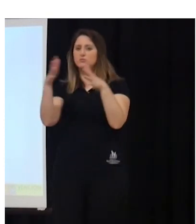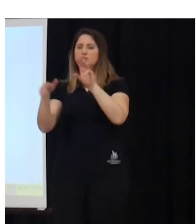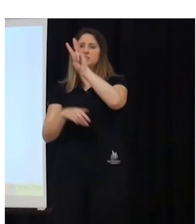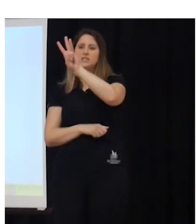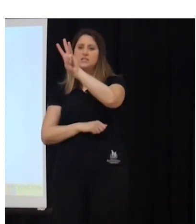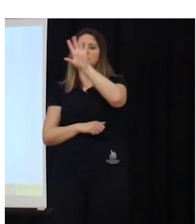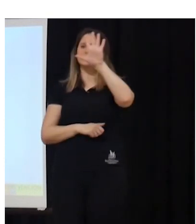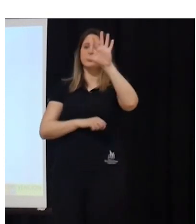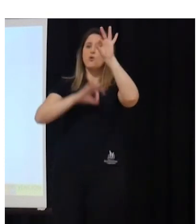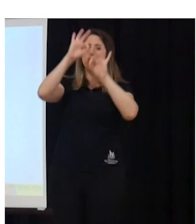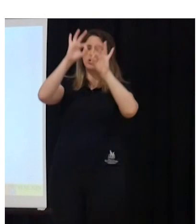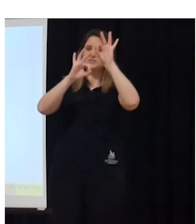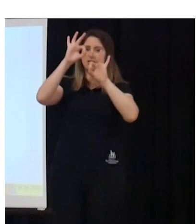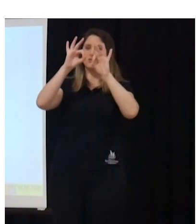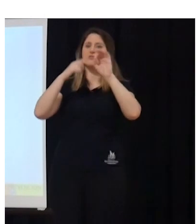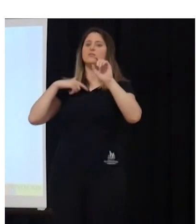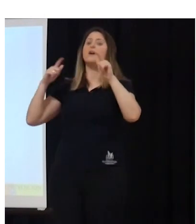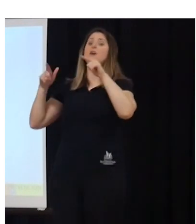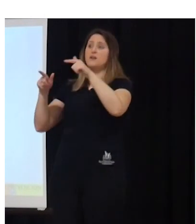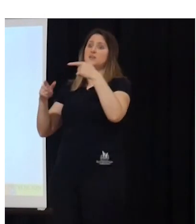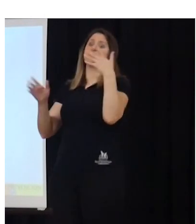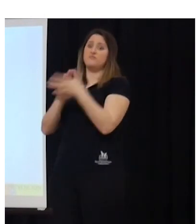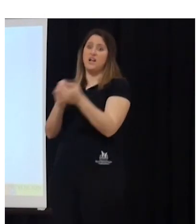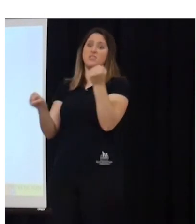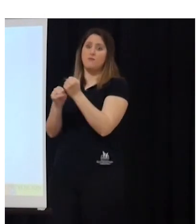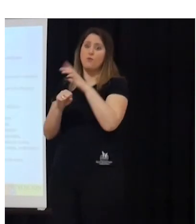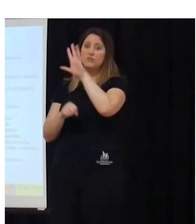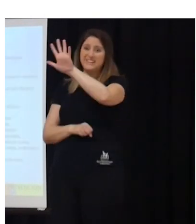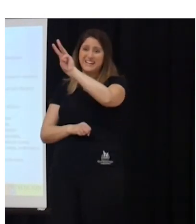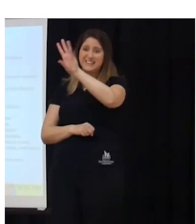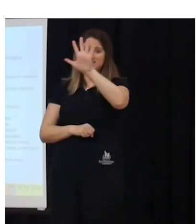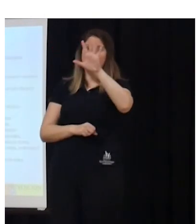un 35% de los casos. Hay mucho trabajo por hacer.